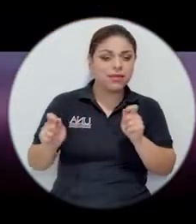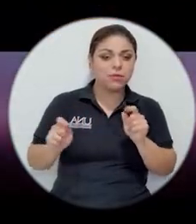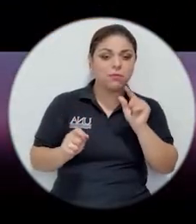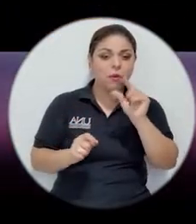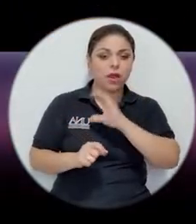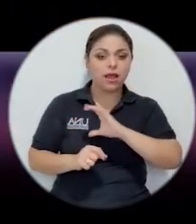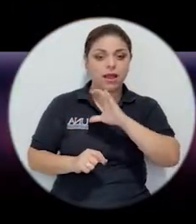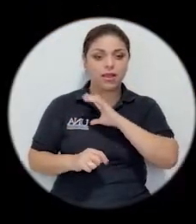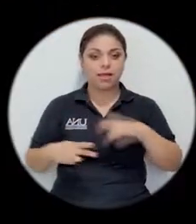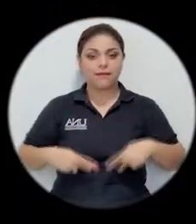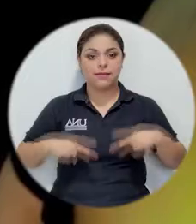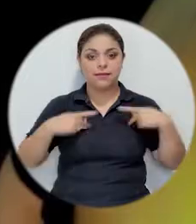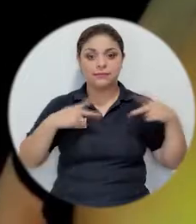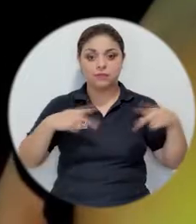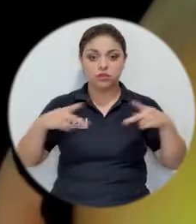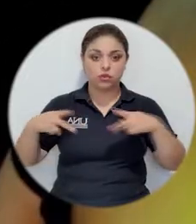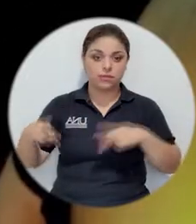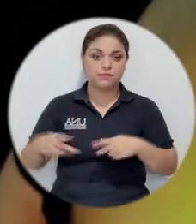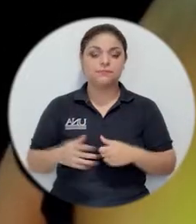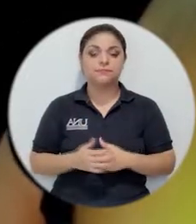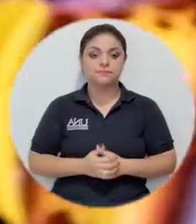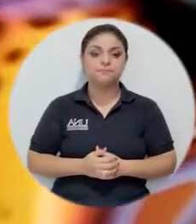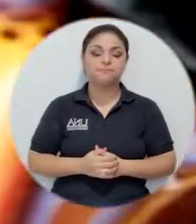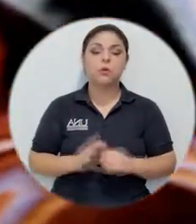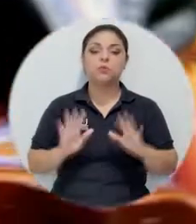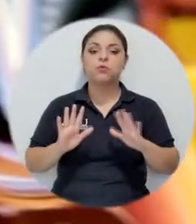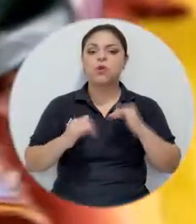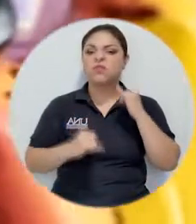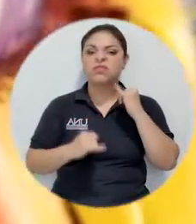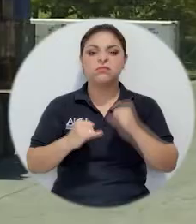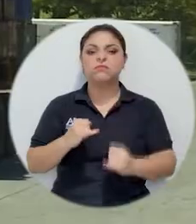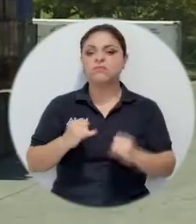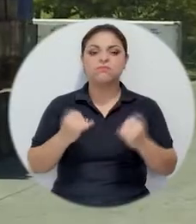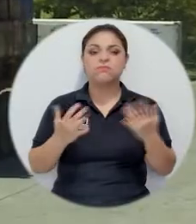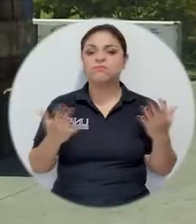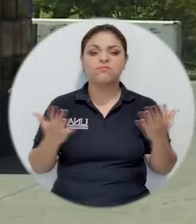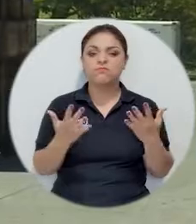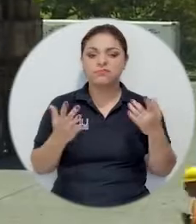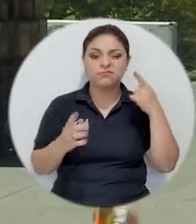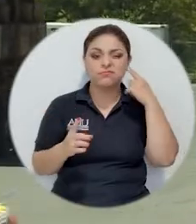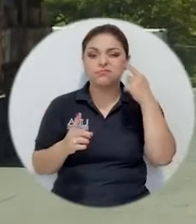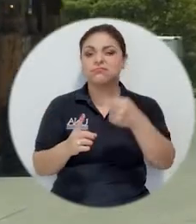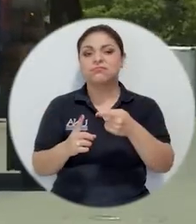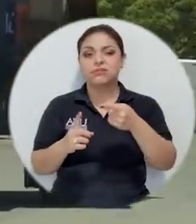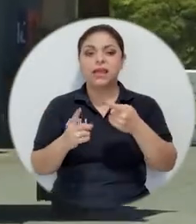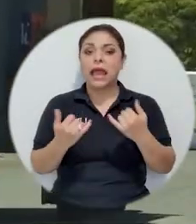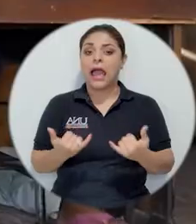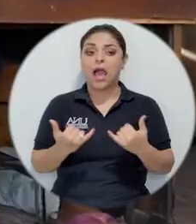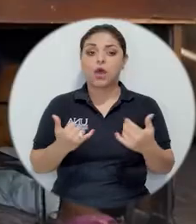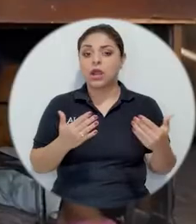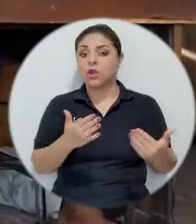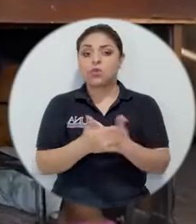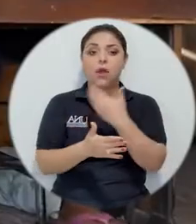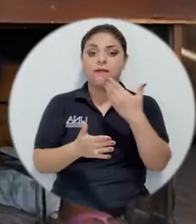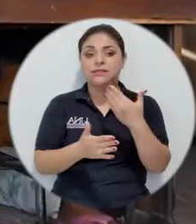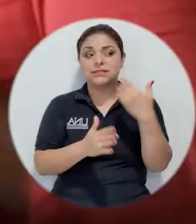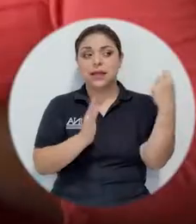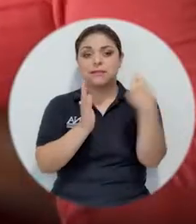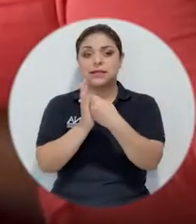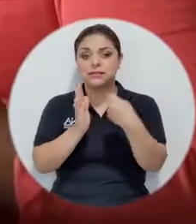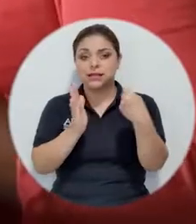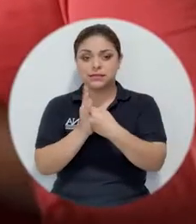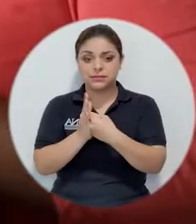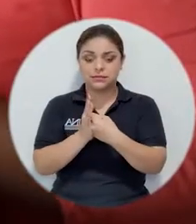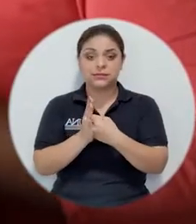medir un poco la calidad de vida de los habitantes. Bueno, ¿cuál es la conclusión de todo esto? Bueno, que estamos frente a un nuevo